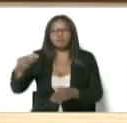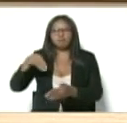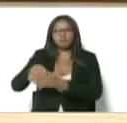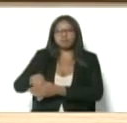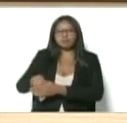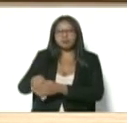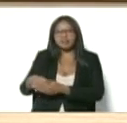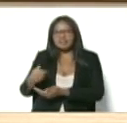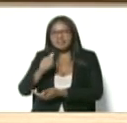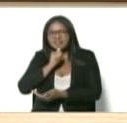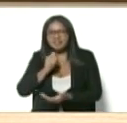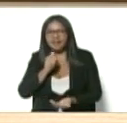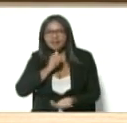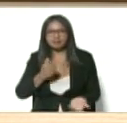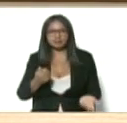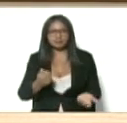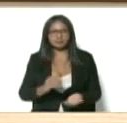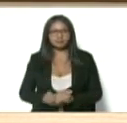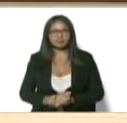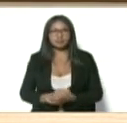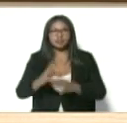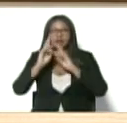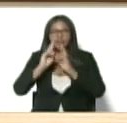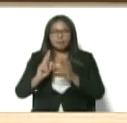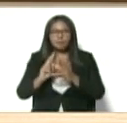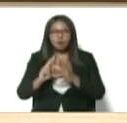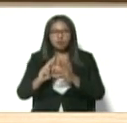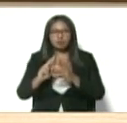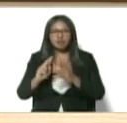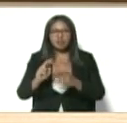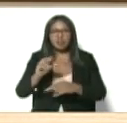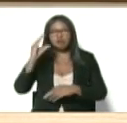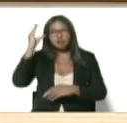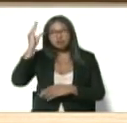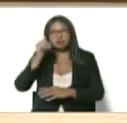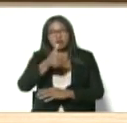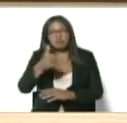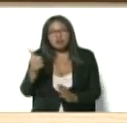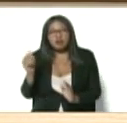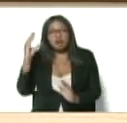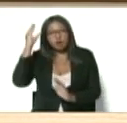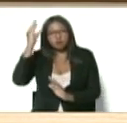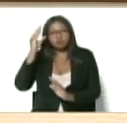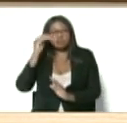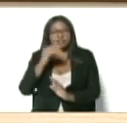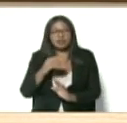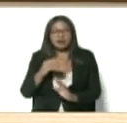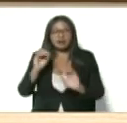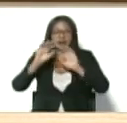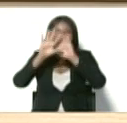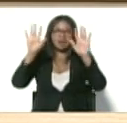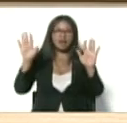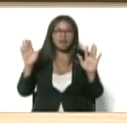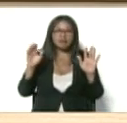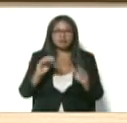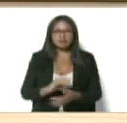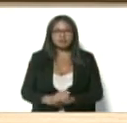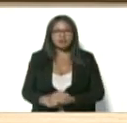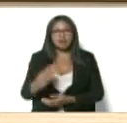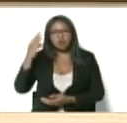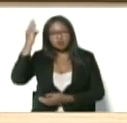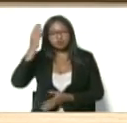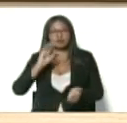ese dinero que respondan las conciencias honestas las conciencias sensatas las conciencias